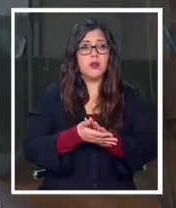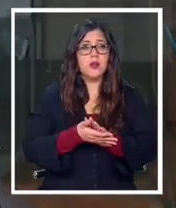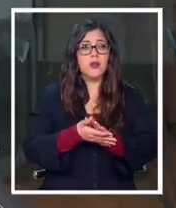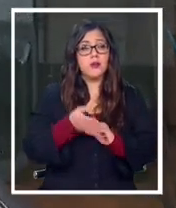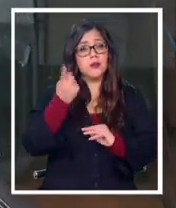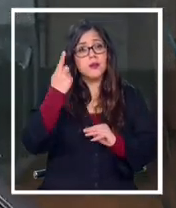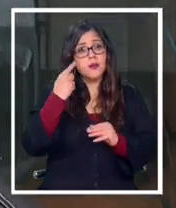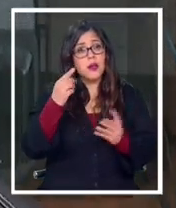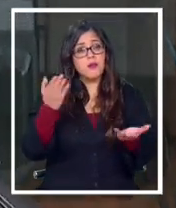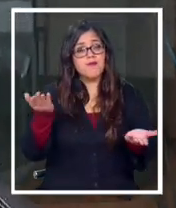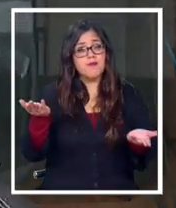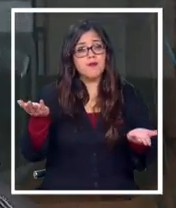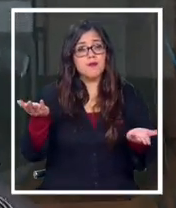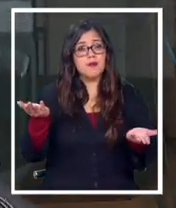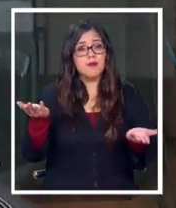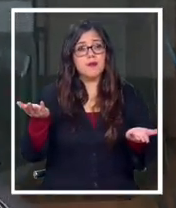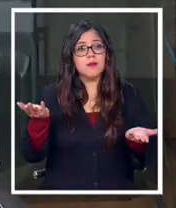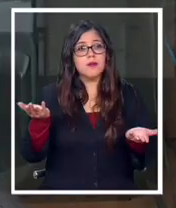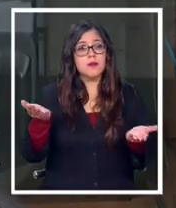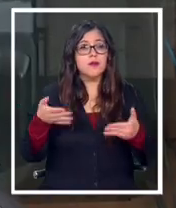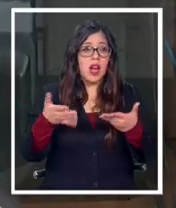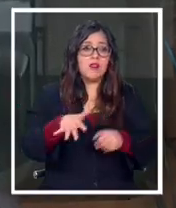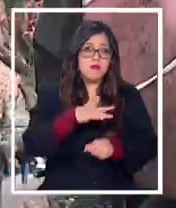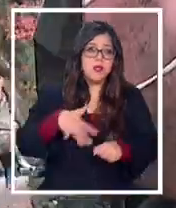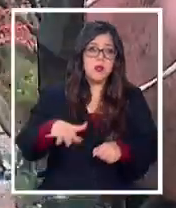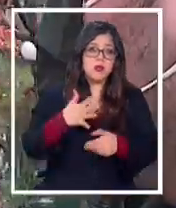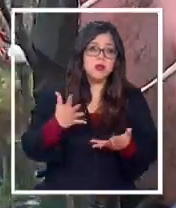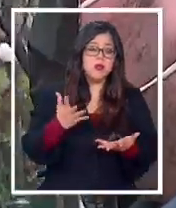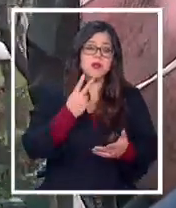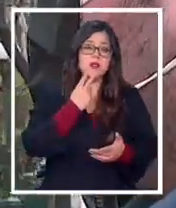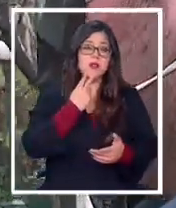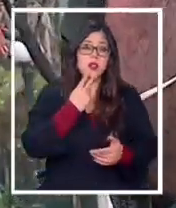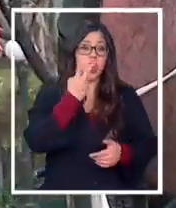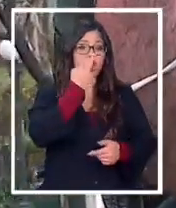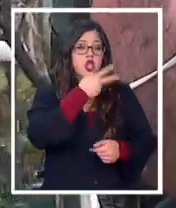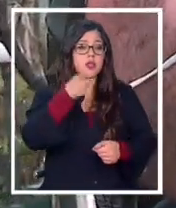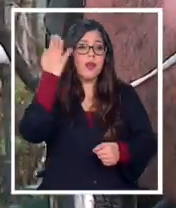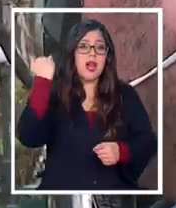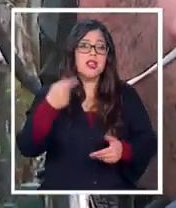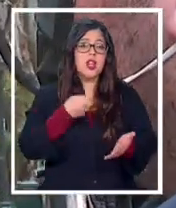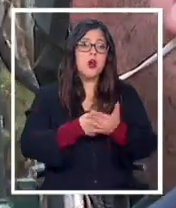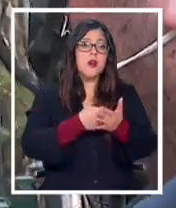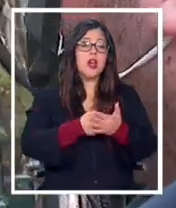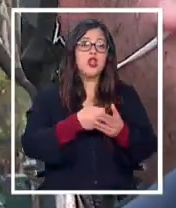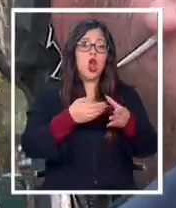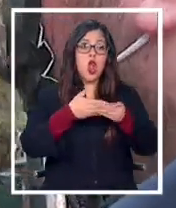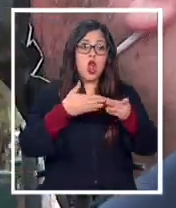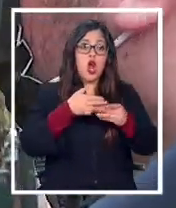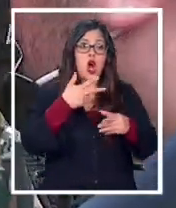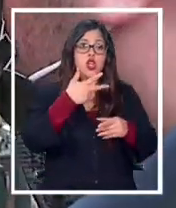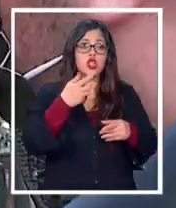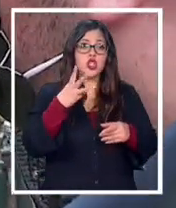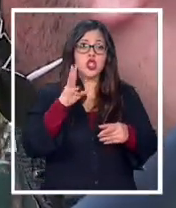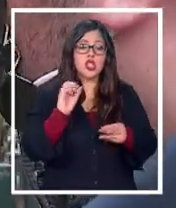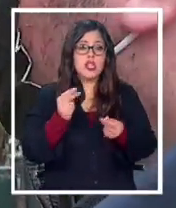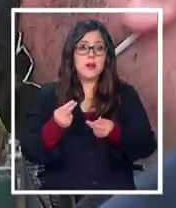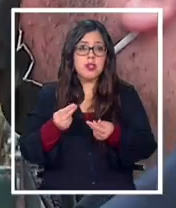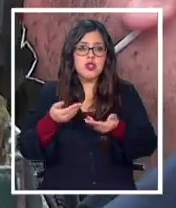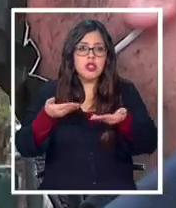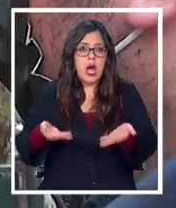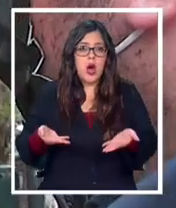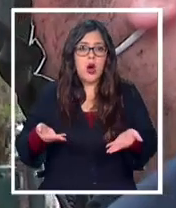Pero son los tiempos que estamos viviendo. Hace 2 semanas el dólar lo estaba comprando en 8.30 y